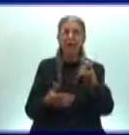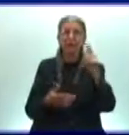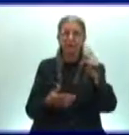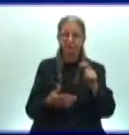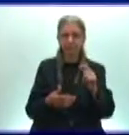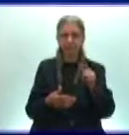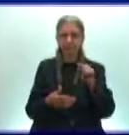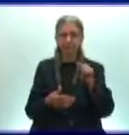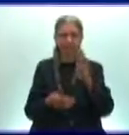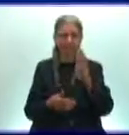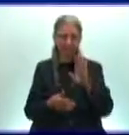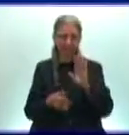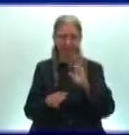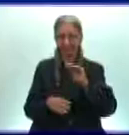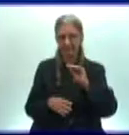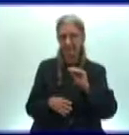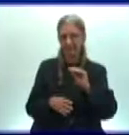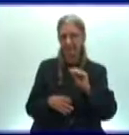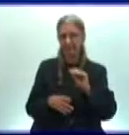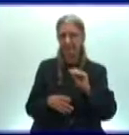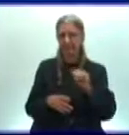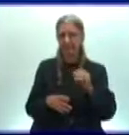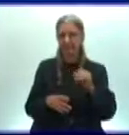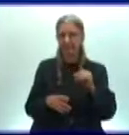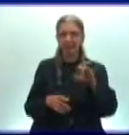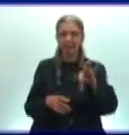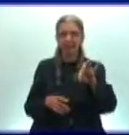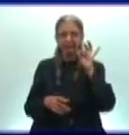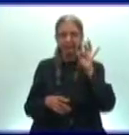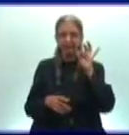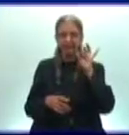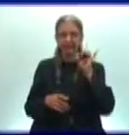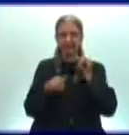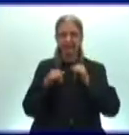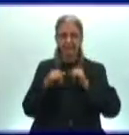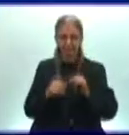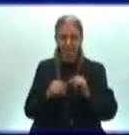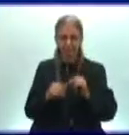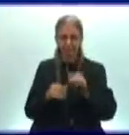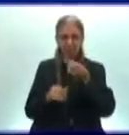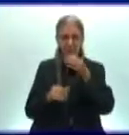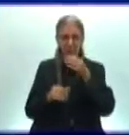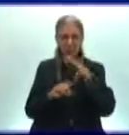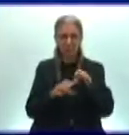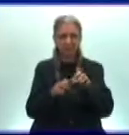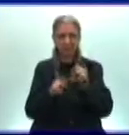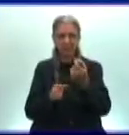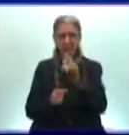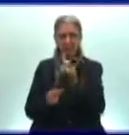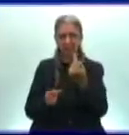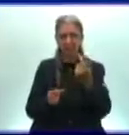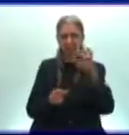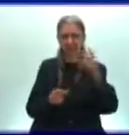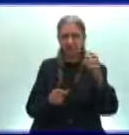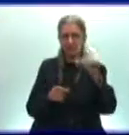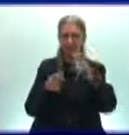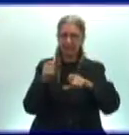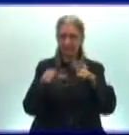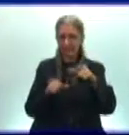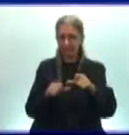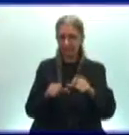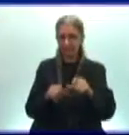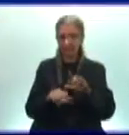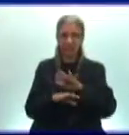el inciso B, diga la información cualitativa y cuantitativa que se puede obtener de cada fórmula química. Ya esto lo